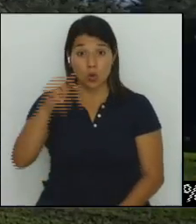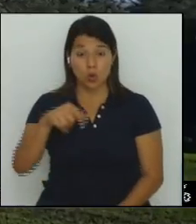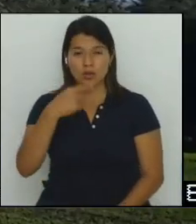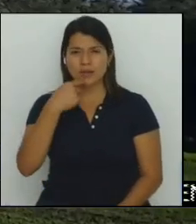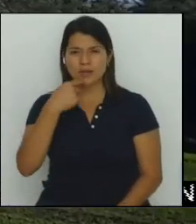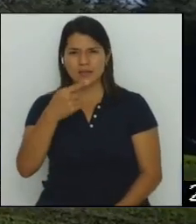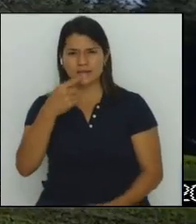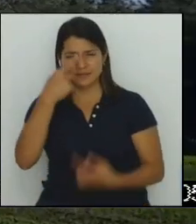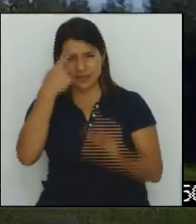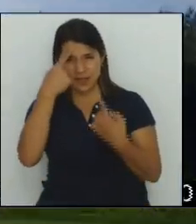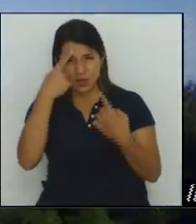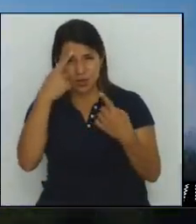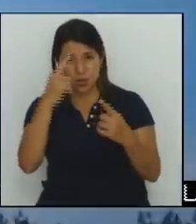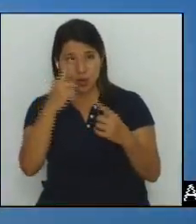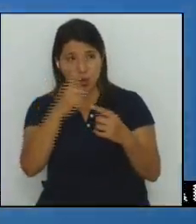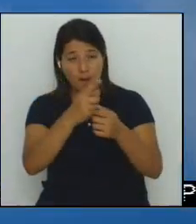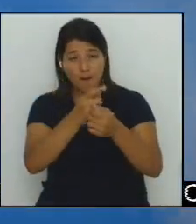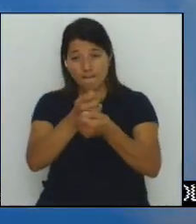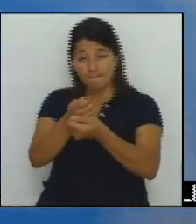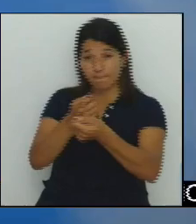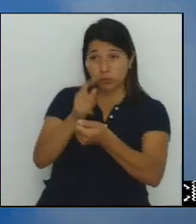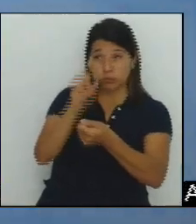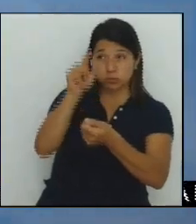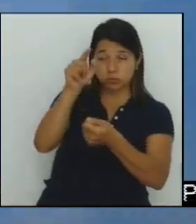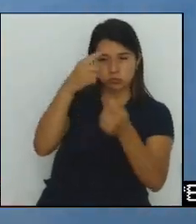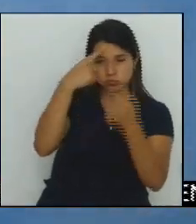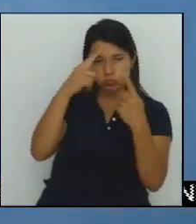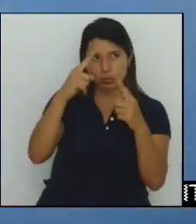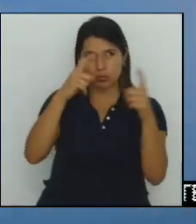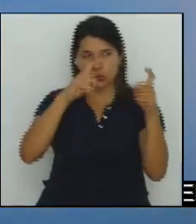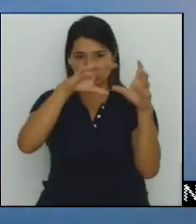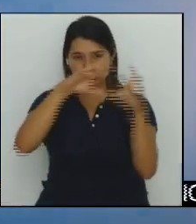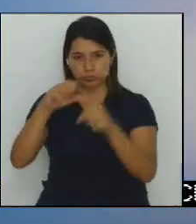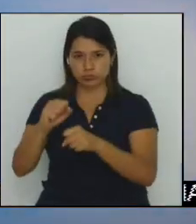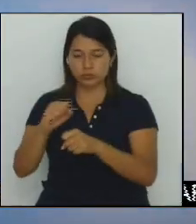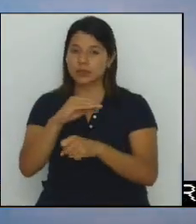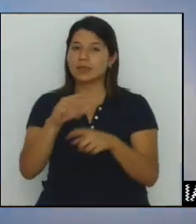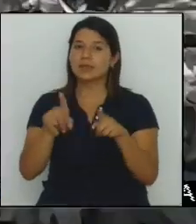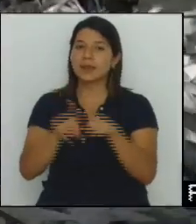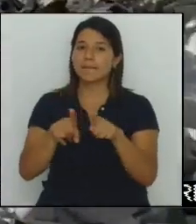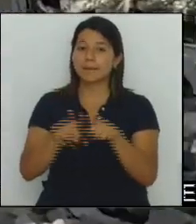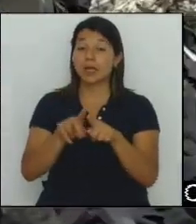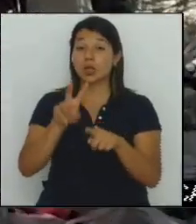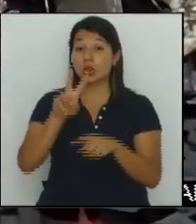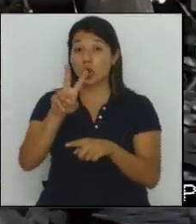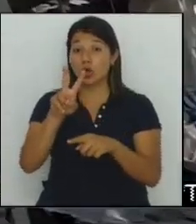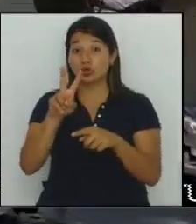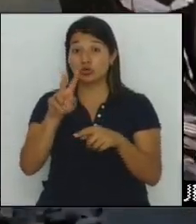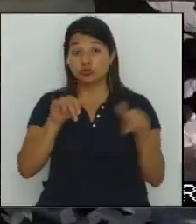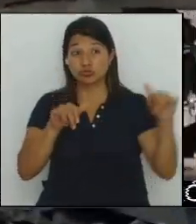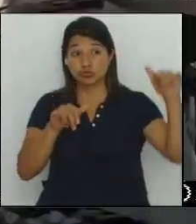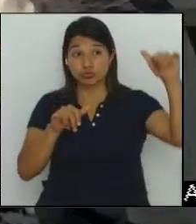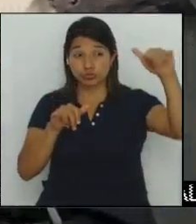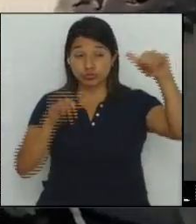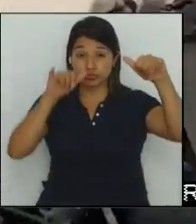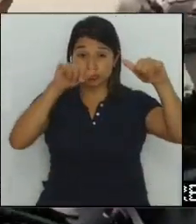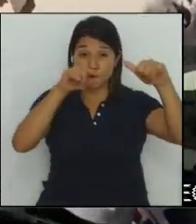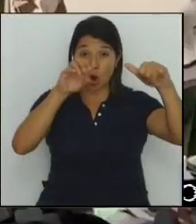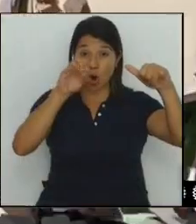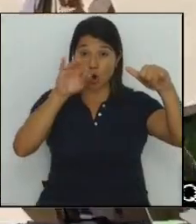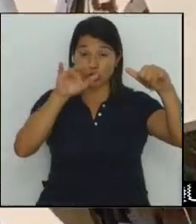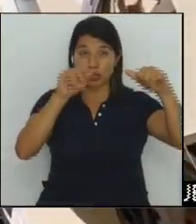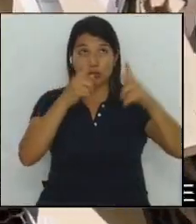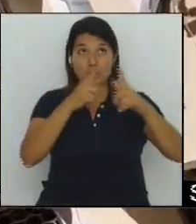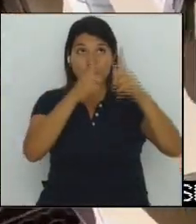Londres al ejército ucraniano. También ha declarado haber interceptado 2 aviones de la OTAN sobre el mar Báltico. En Gerson, los misiles